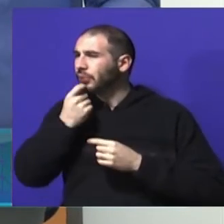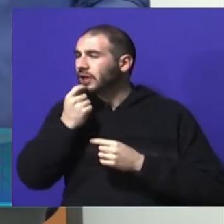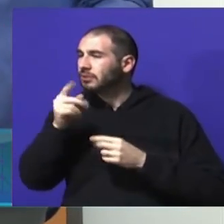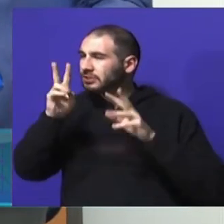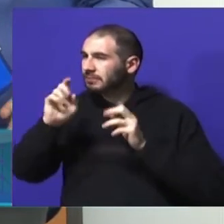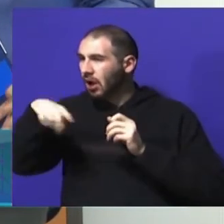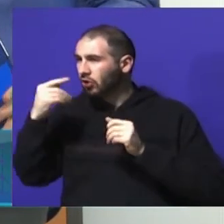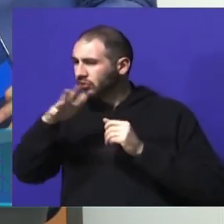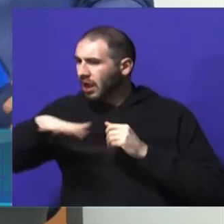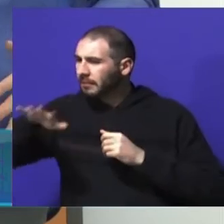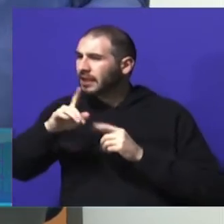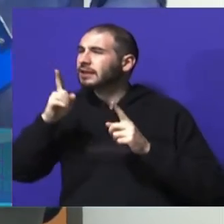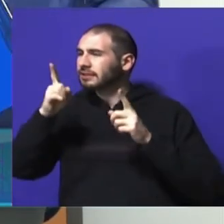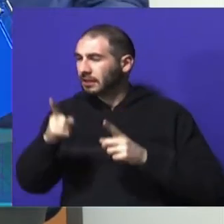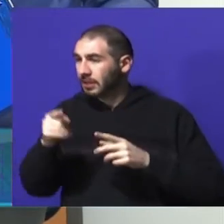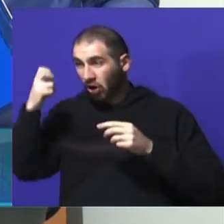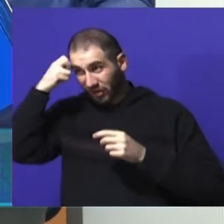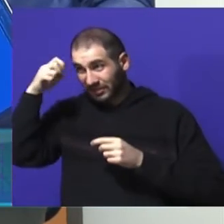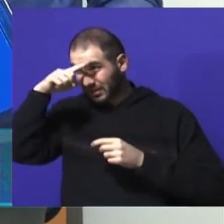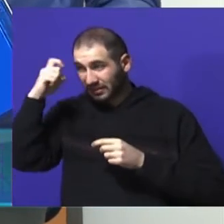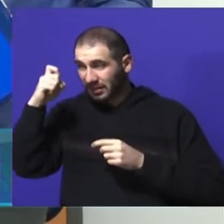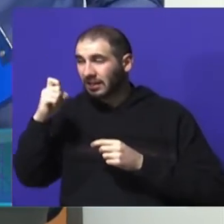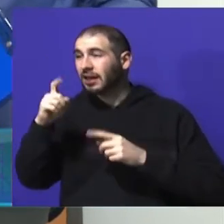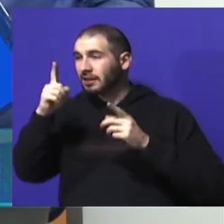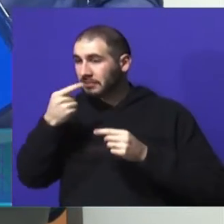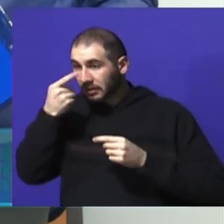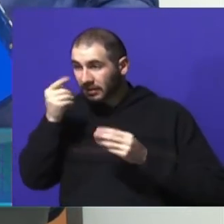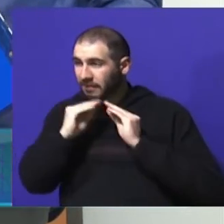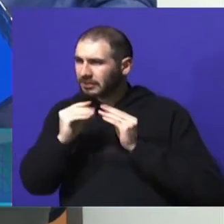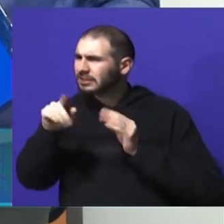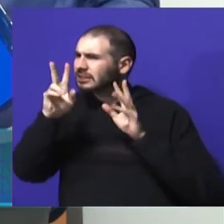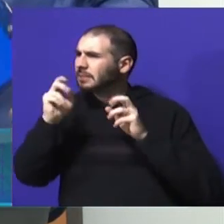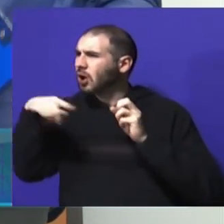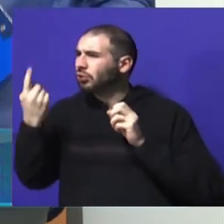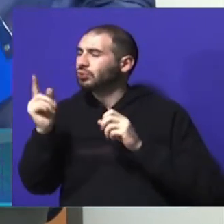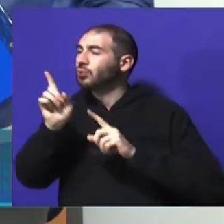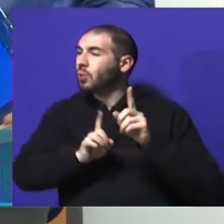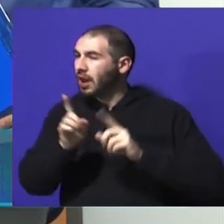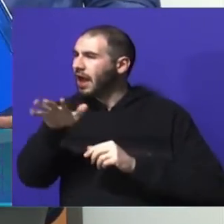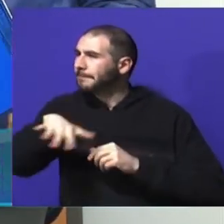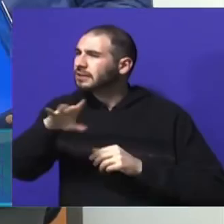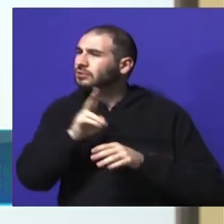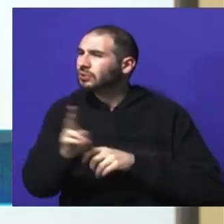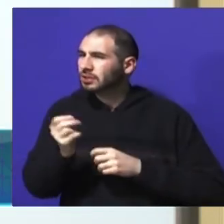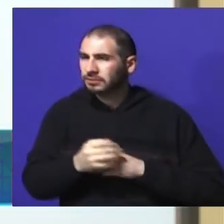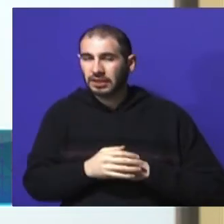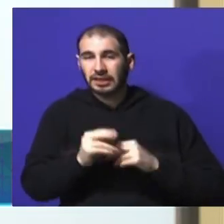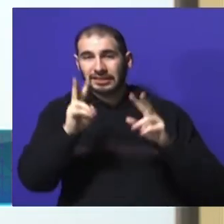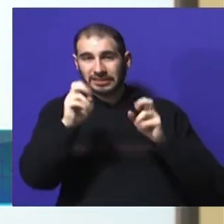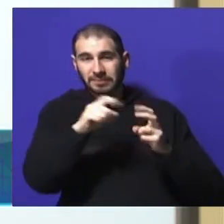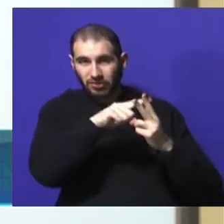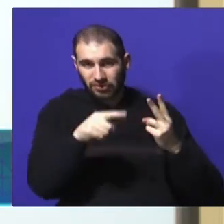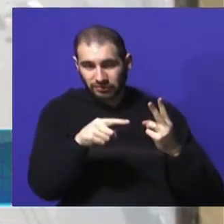otros temas ambientales que también, estando desde el Congreso de la Nación, también interesa tratar. ¿Cuáles son estos otros temas que incluyen al medio ambiente? Tenemos dos grandes